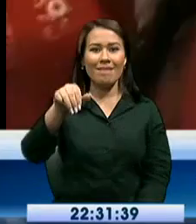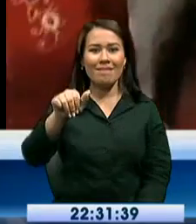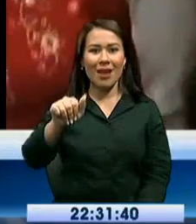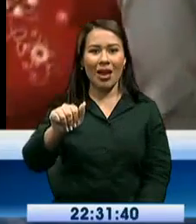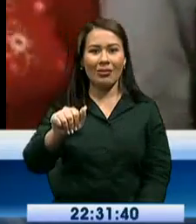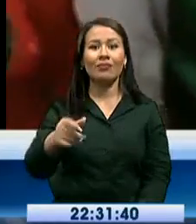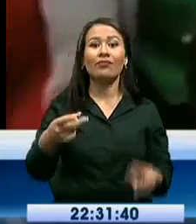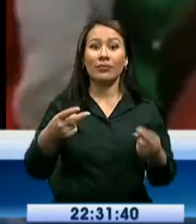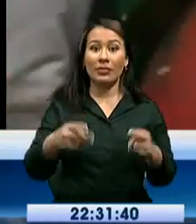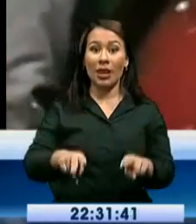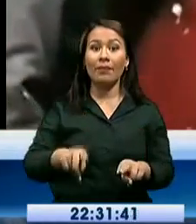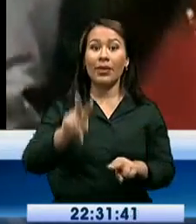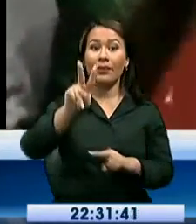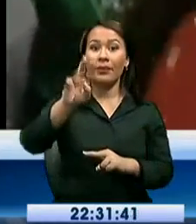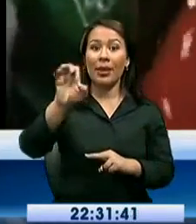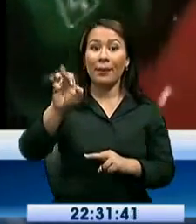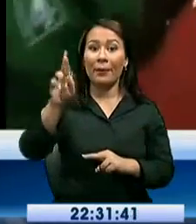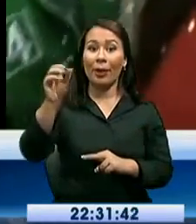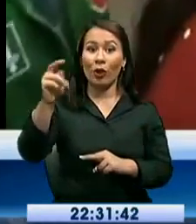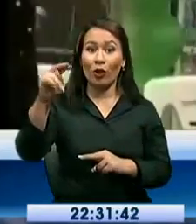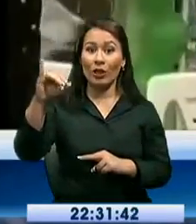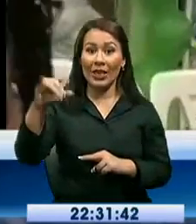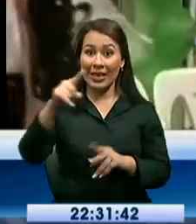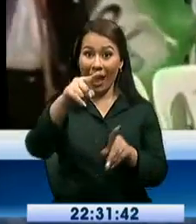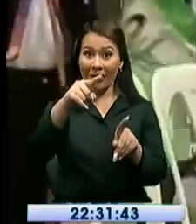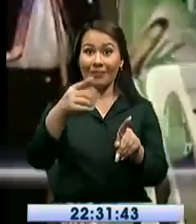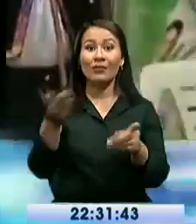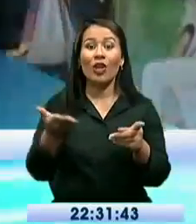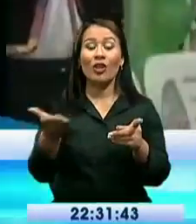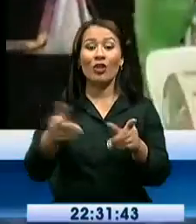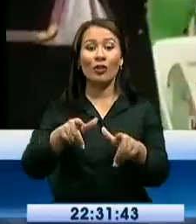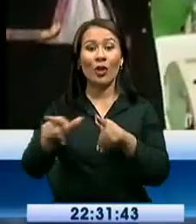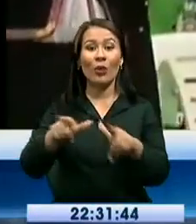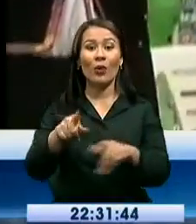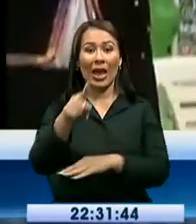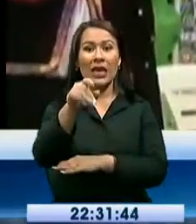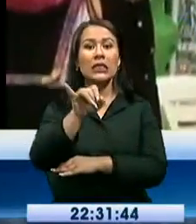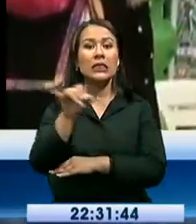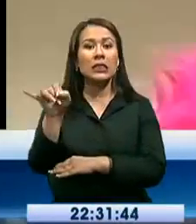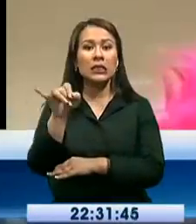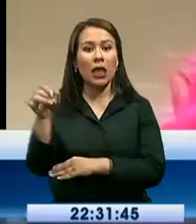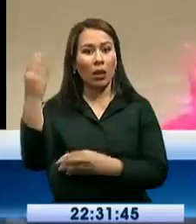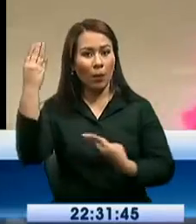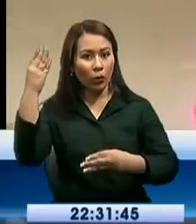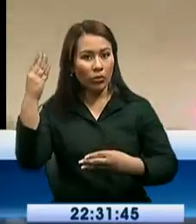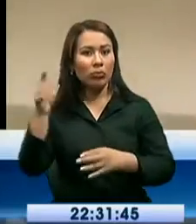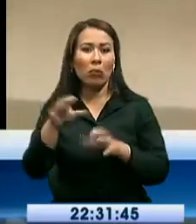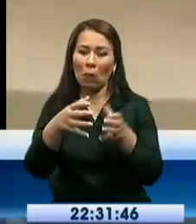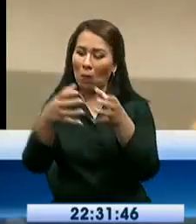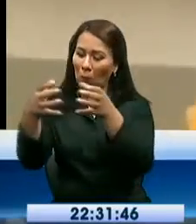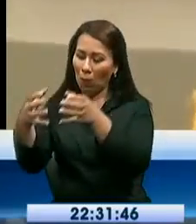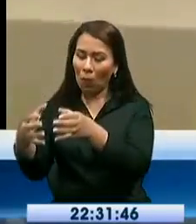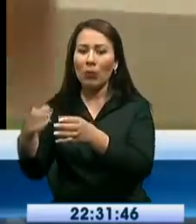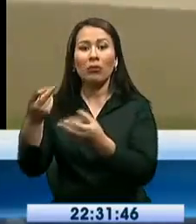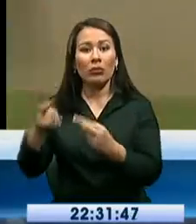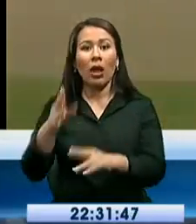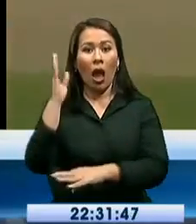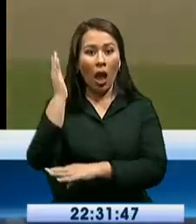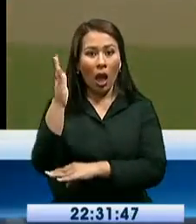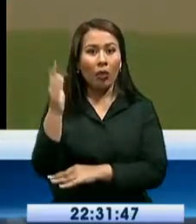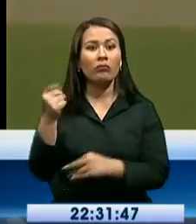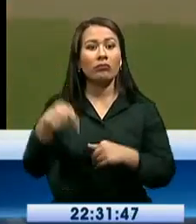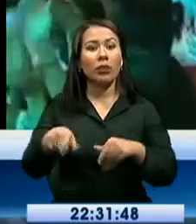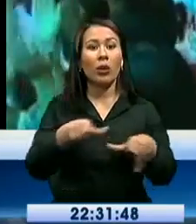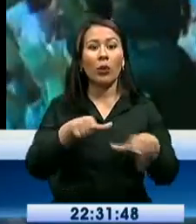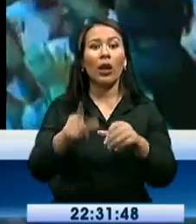Verónica Mendoza del Frente Amplio, una coalición de izquierda bastante radical, también en nuestra